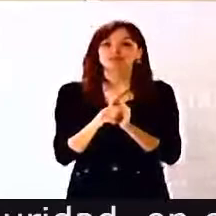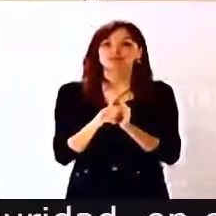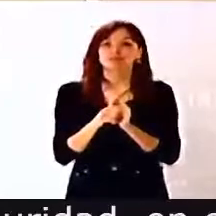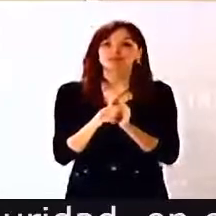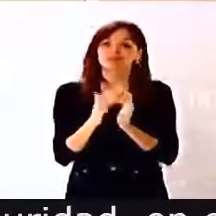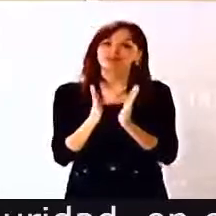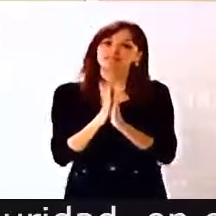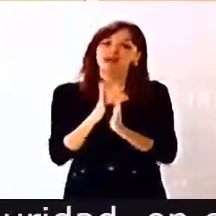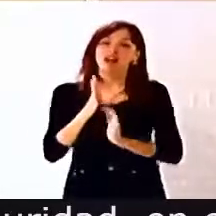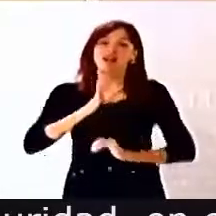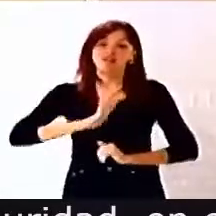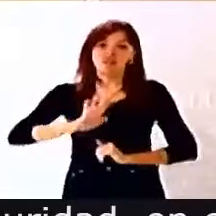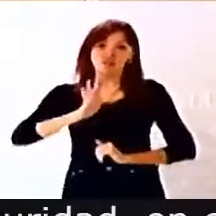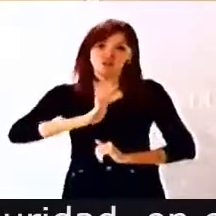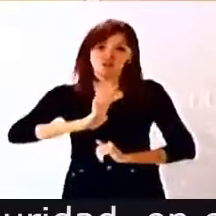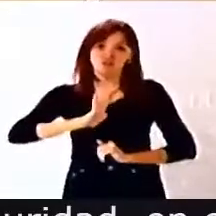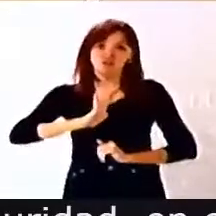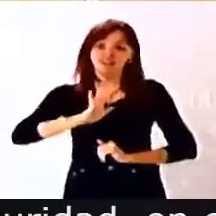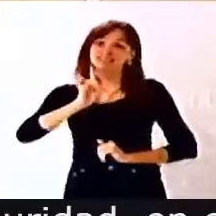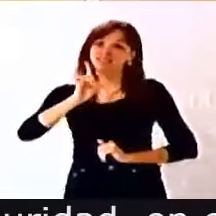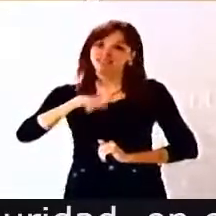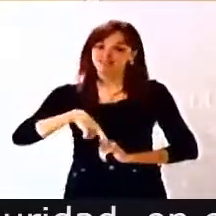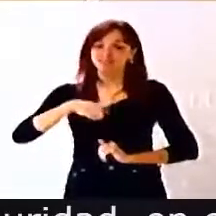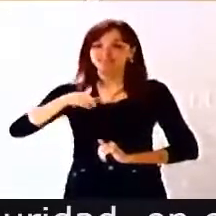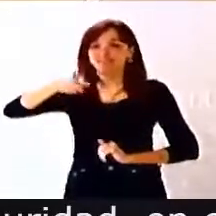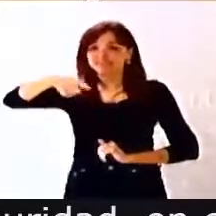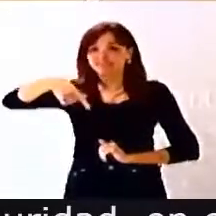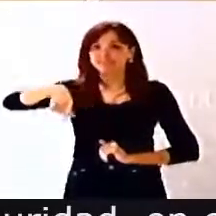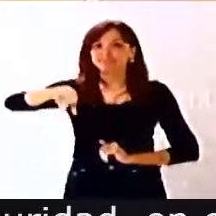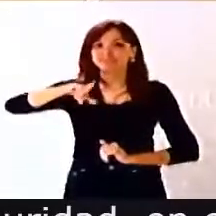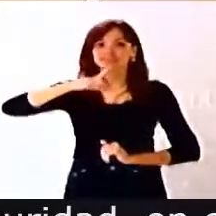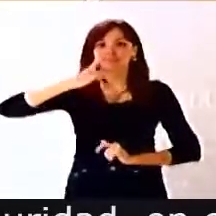y, por favor, en el control